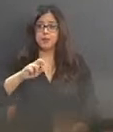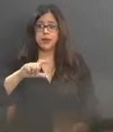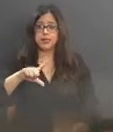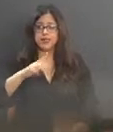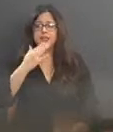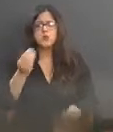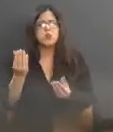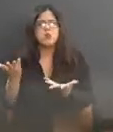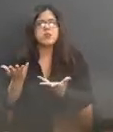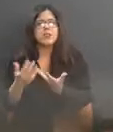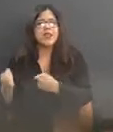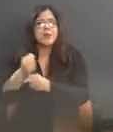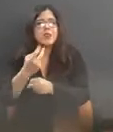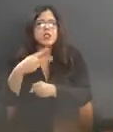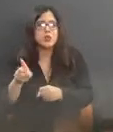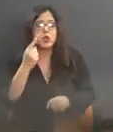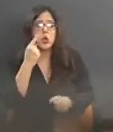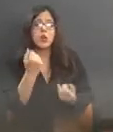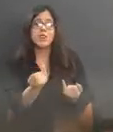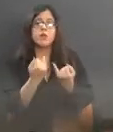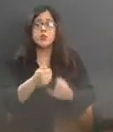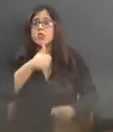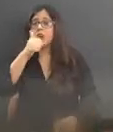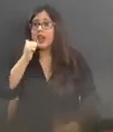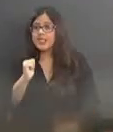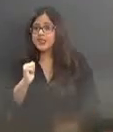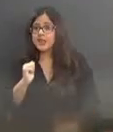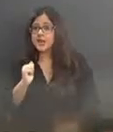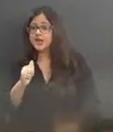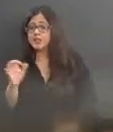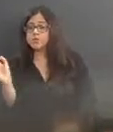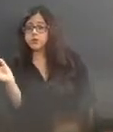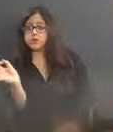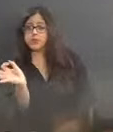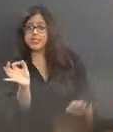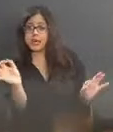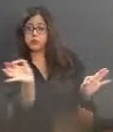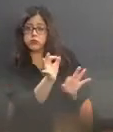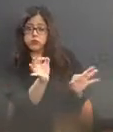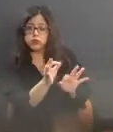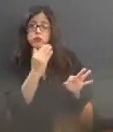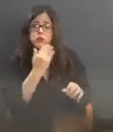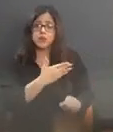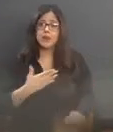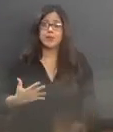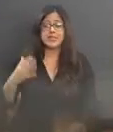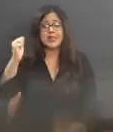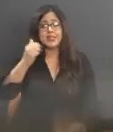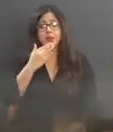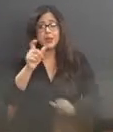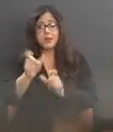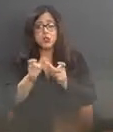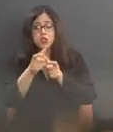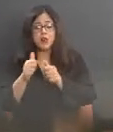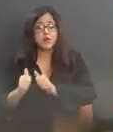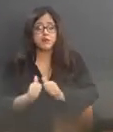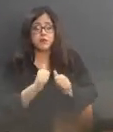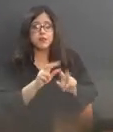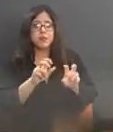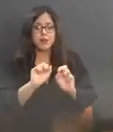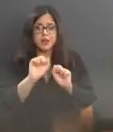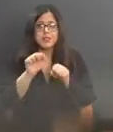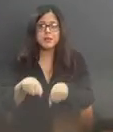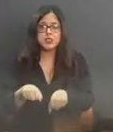reemplazo, tenemos la información que ayer le informan los consejeros y también le informa al presidente de la República de la aceptación al cargo